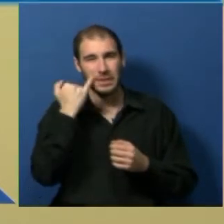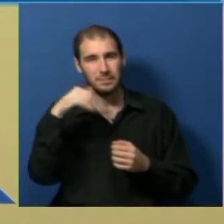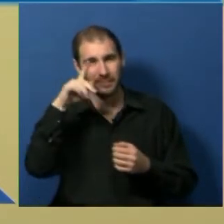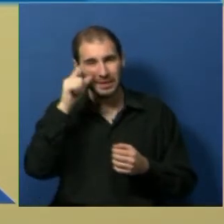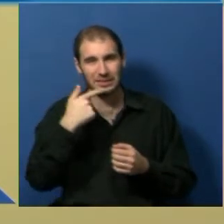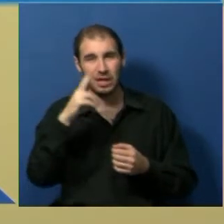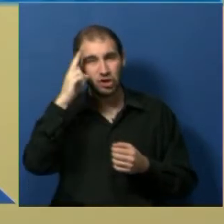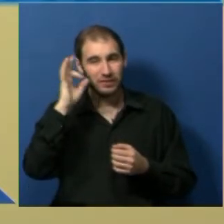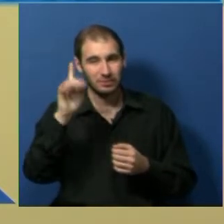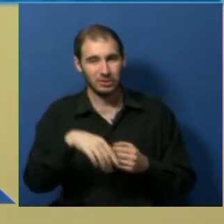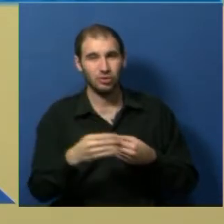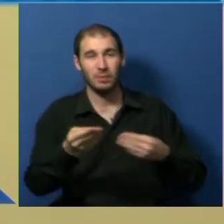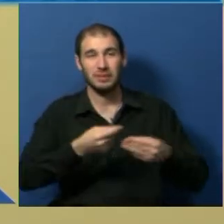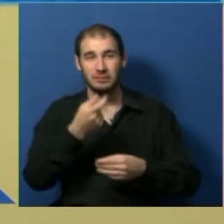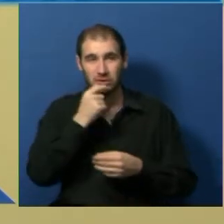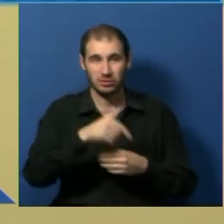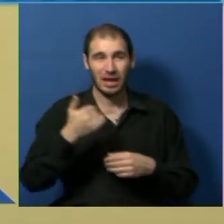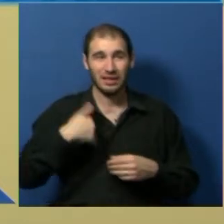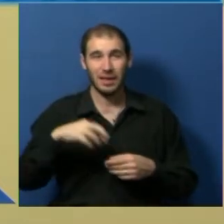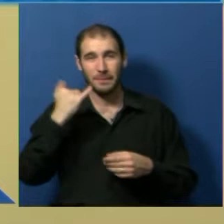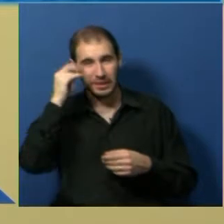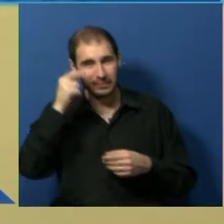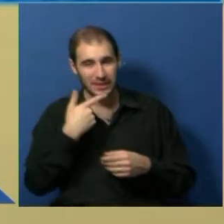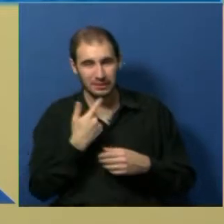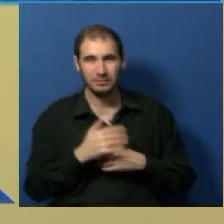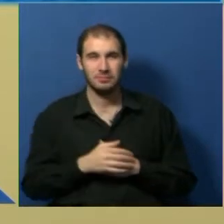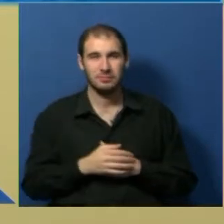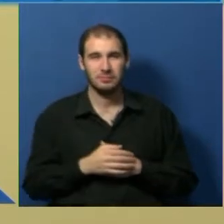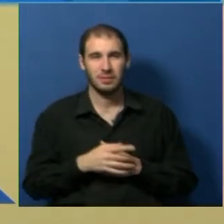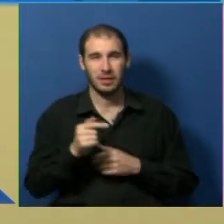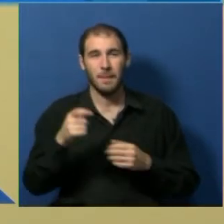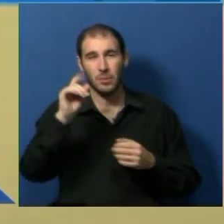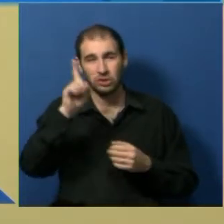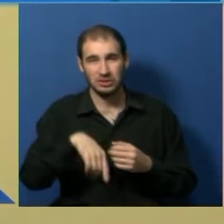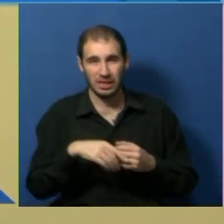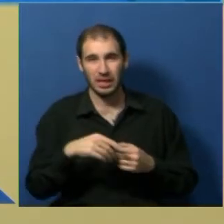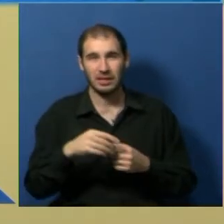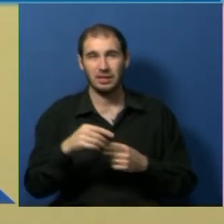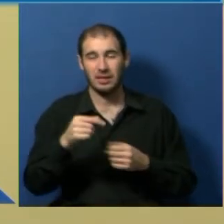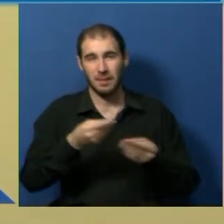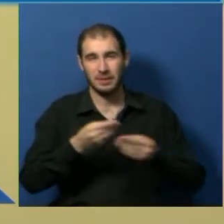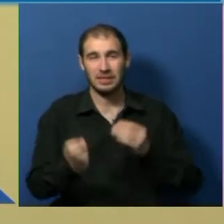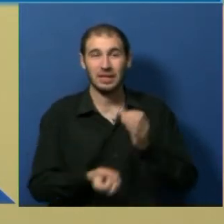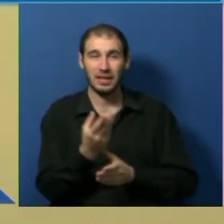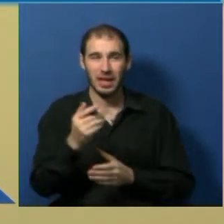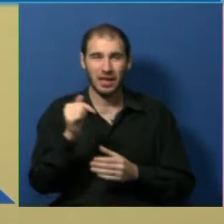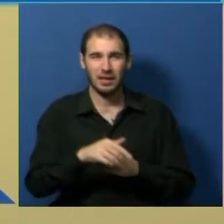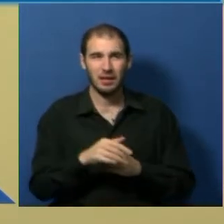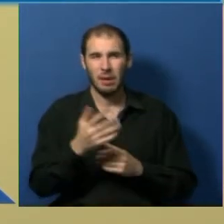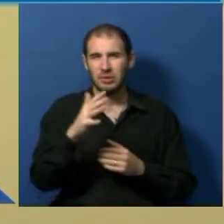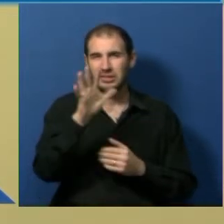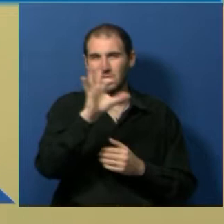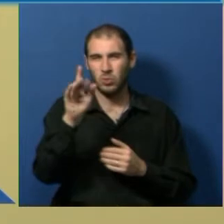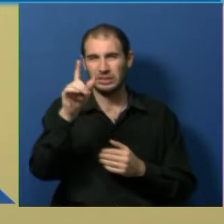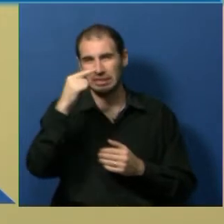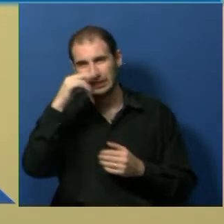El 90% de las empresas en Mendoza y en Argentina son pymes. Y este porcentaje de empresas generan o crean, digamos, entre el